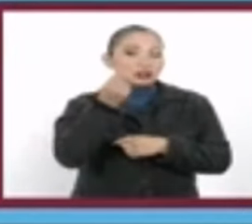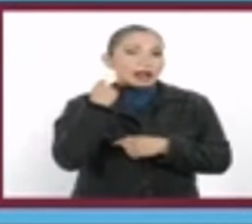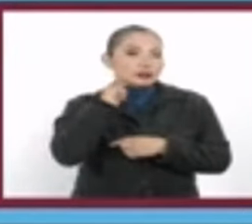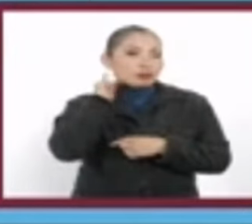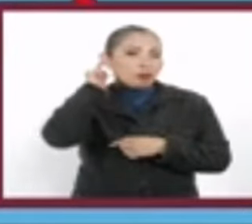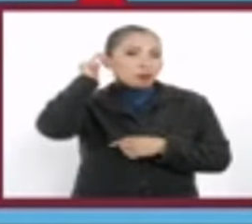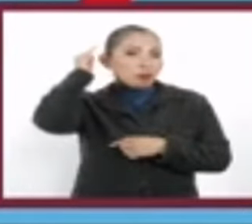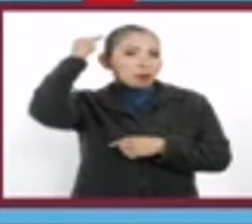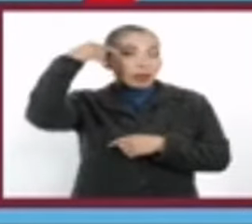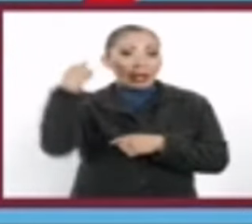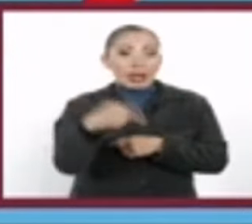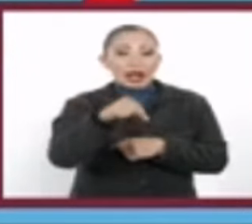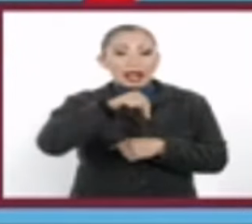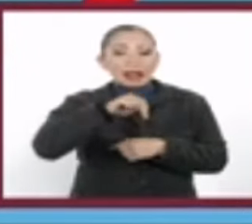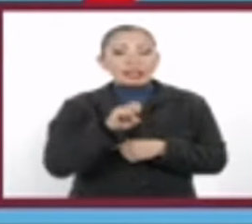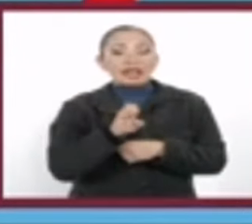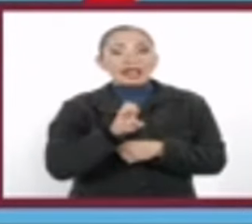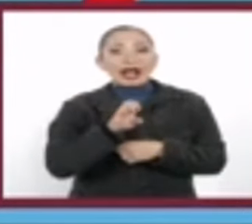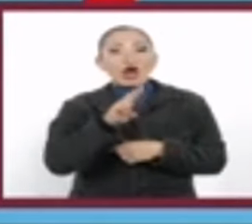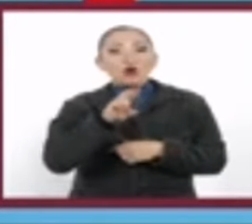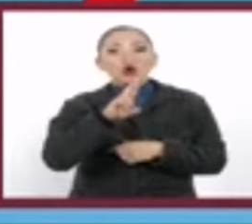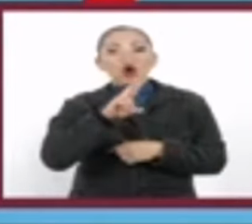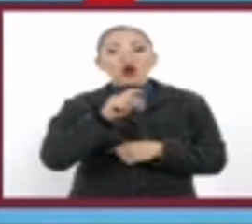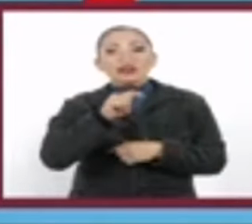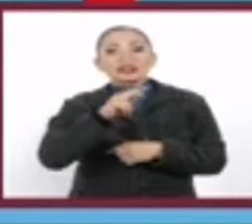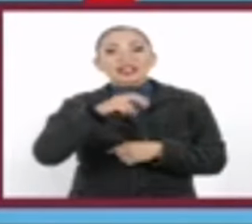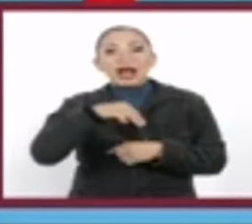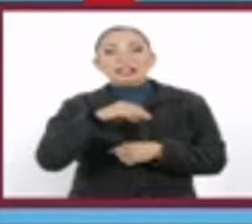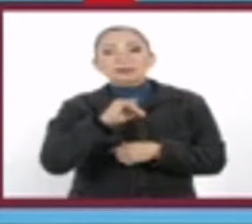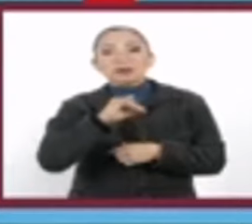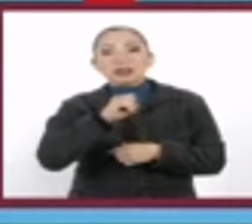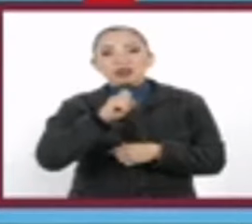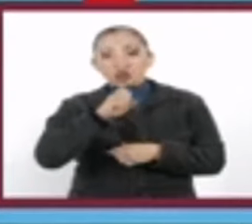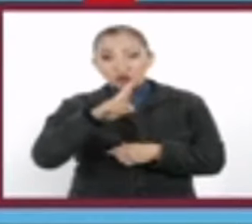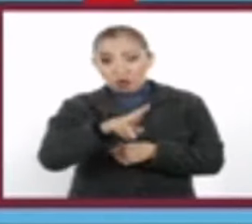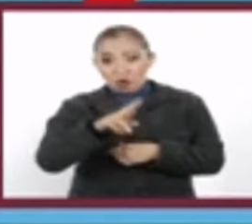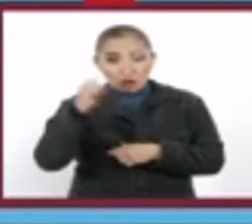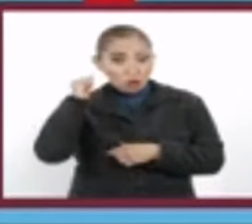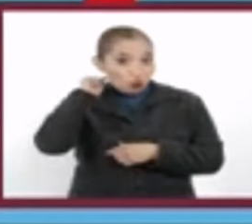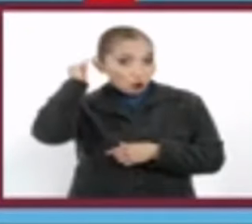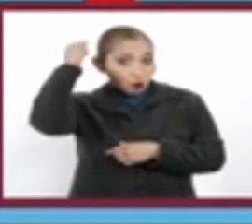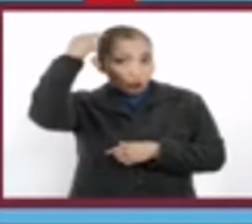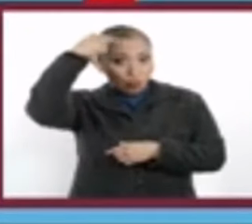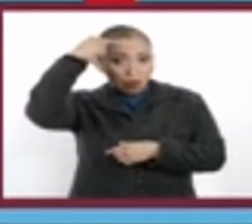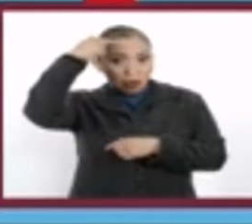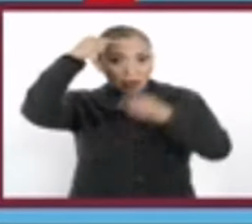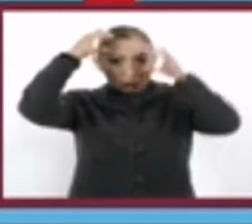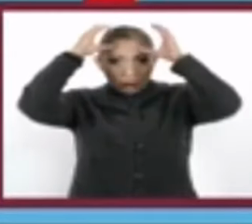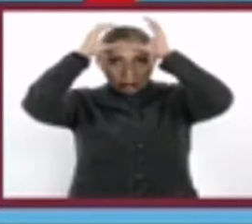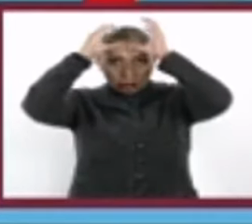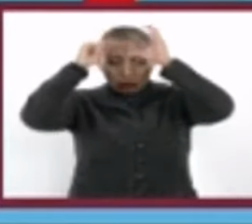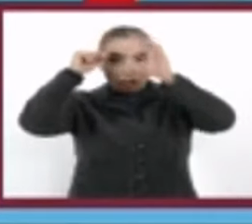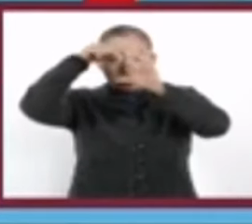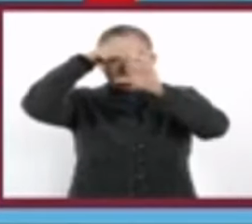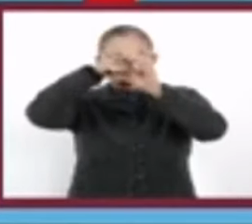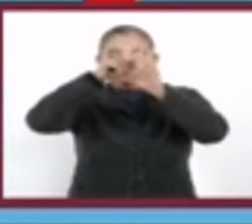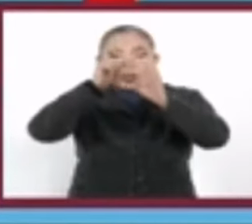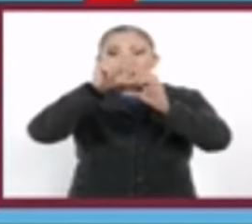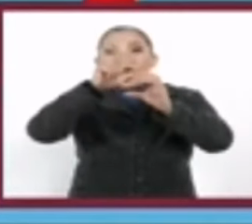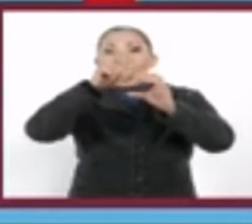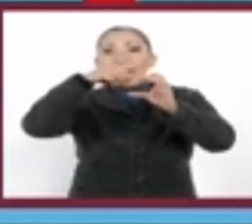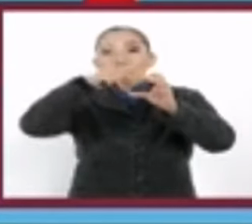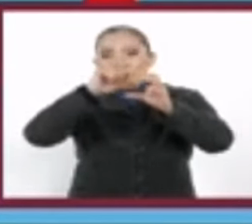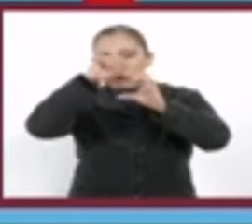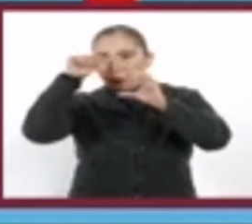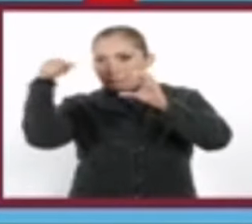sustancia química llamada neurotransmisor, mediante la vía nerviosa ascendente hasta la corteza cerebral, el